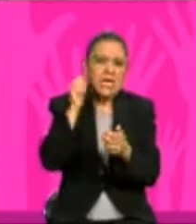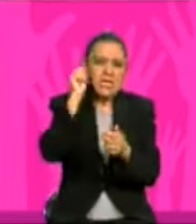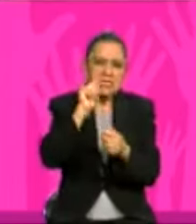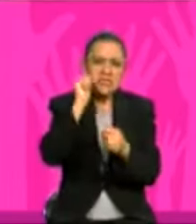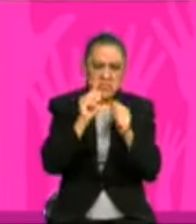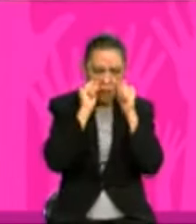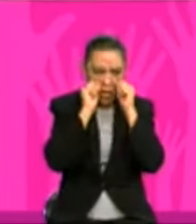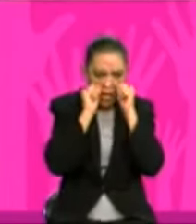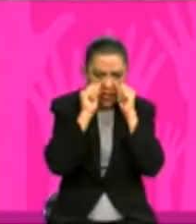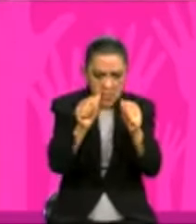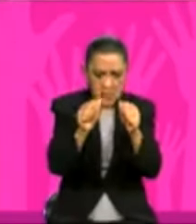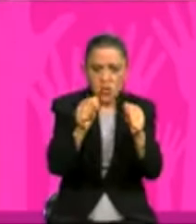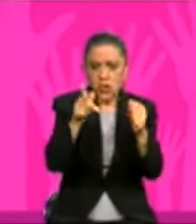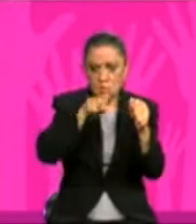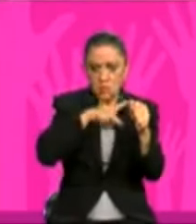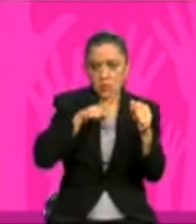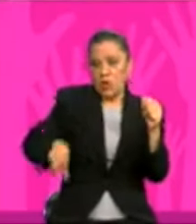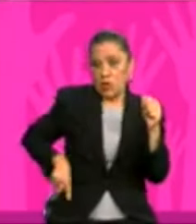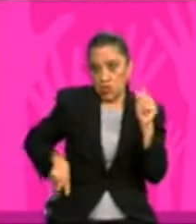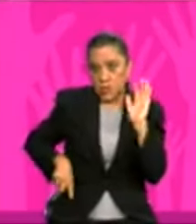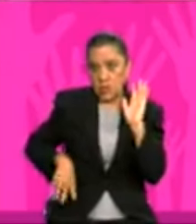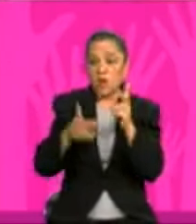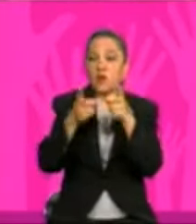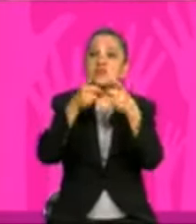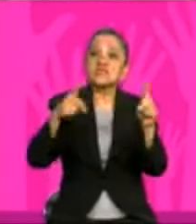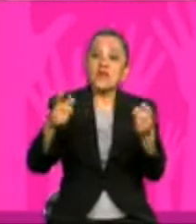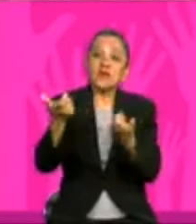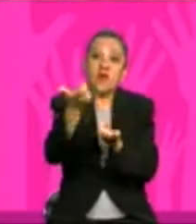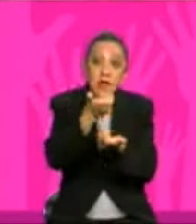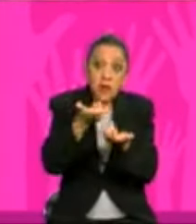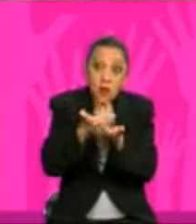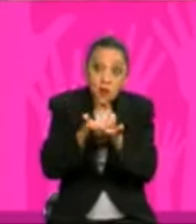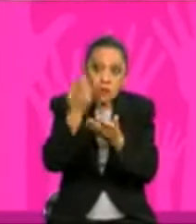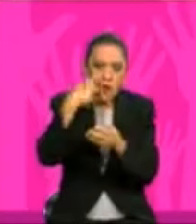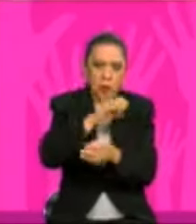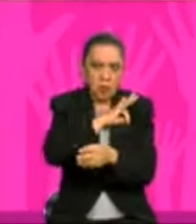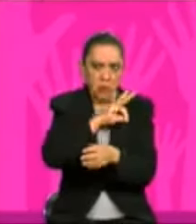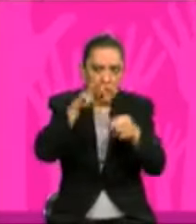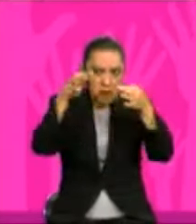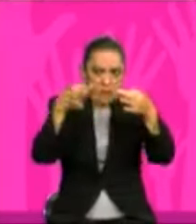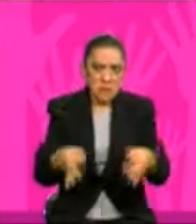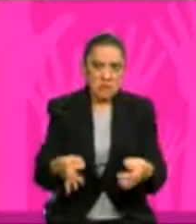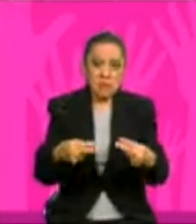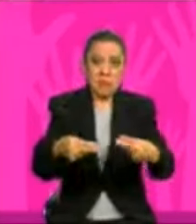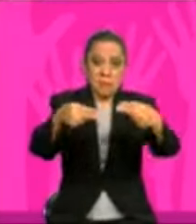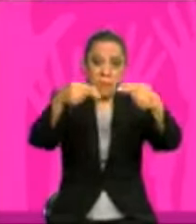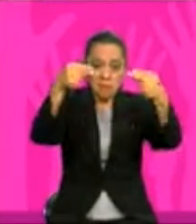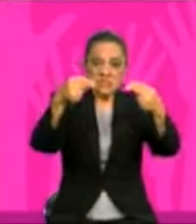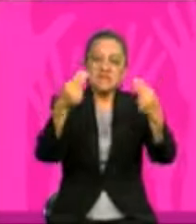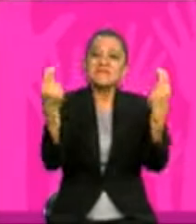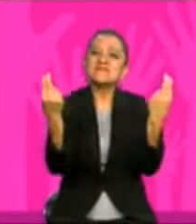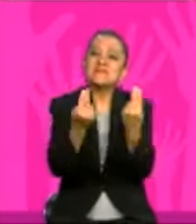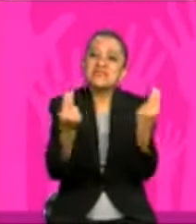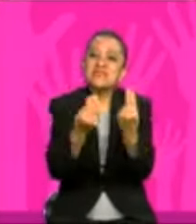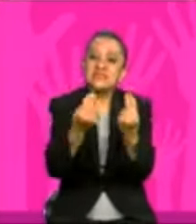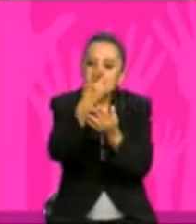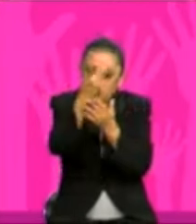de nuestro gobierno. El desarrollo económico, para poder potencializarse, necesita de un plan integral